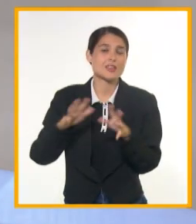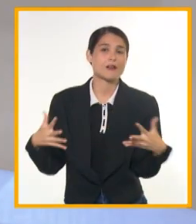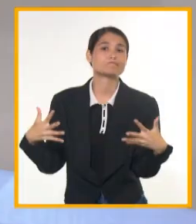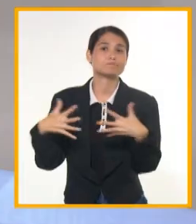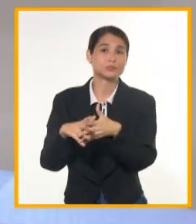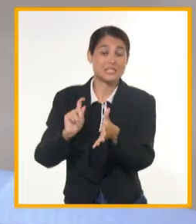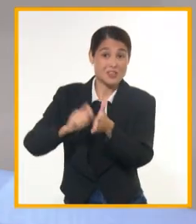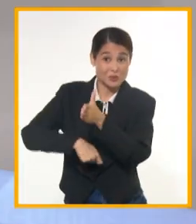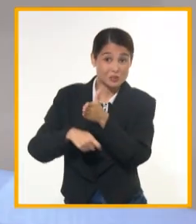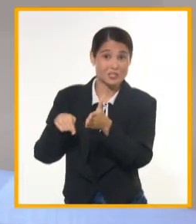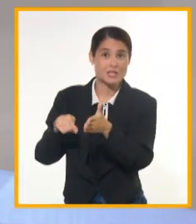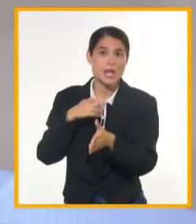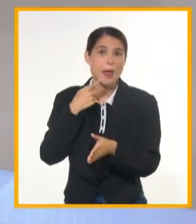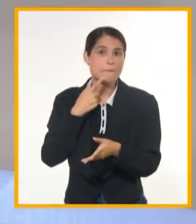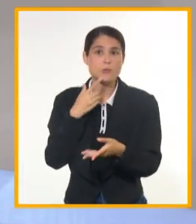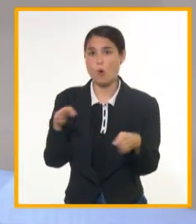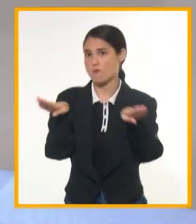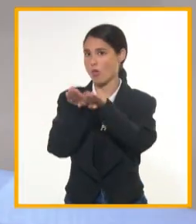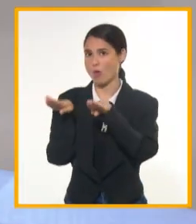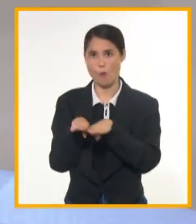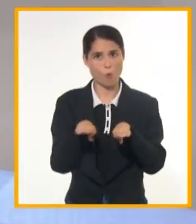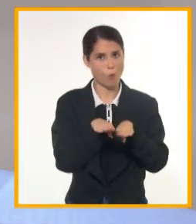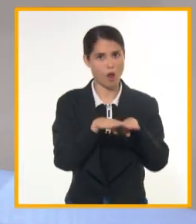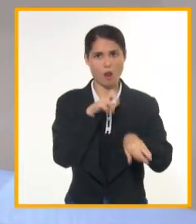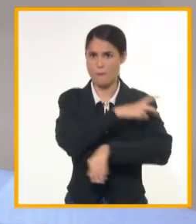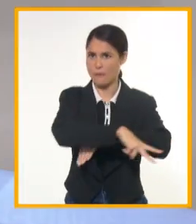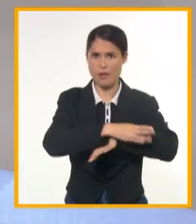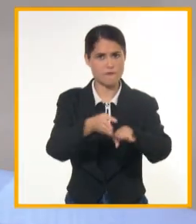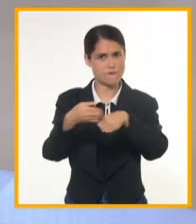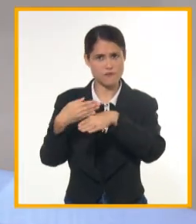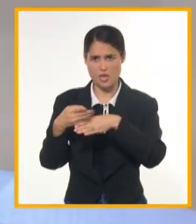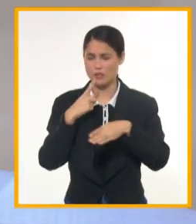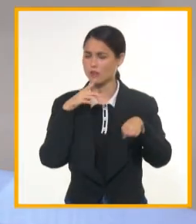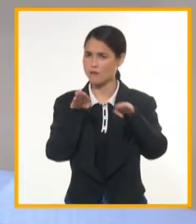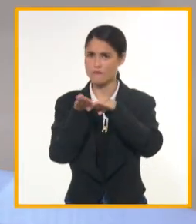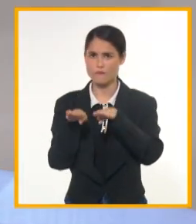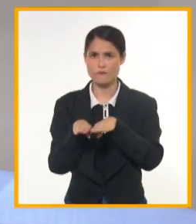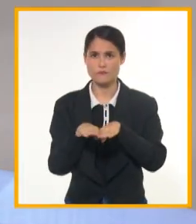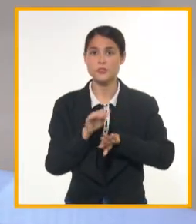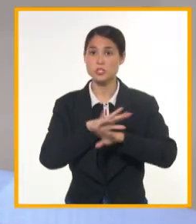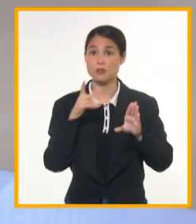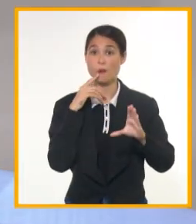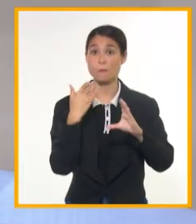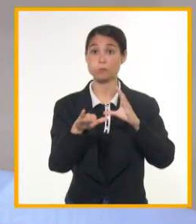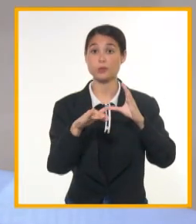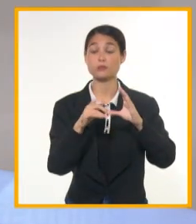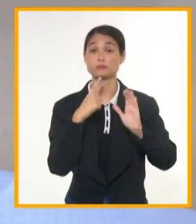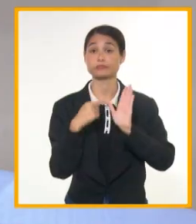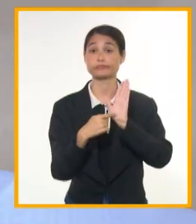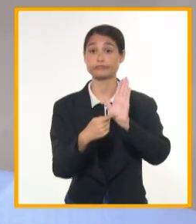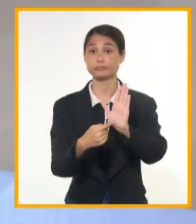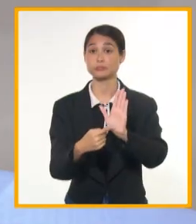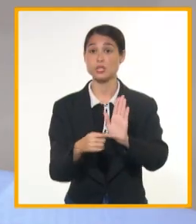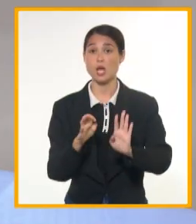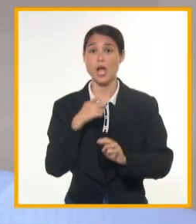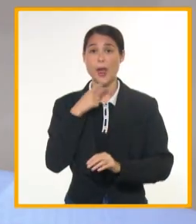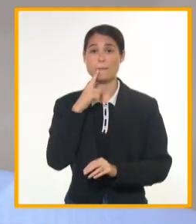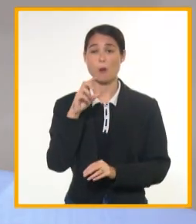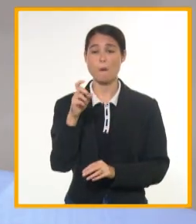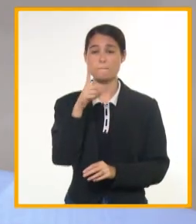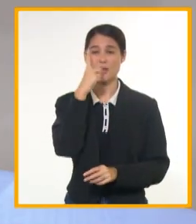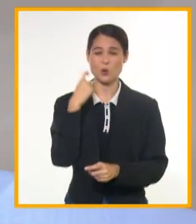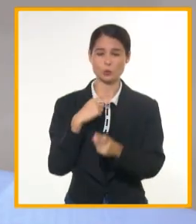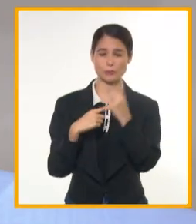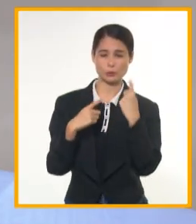los japoneses y de todas las nacionalidades. Creo que habla por sí solo. Si me preguntan, porque ya hay quien me